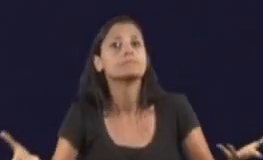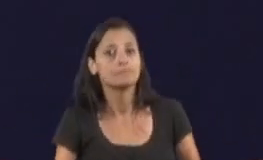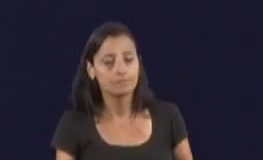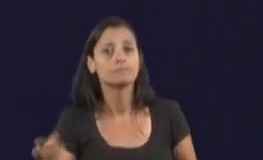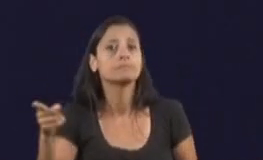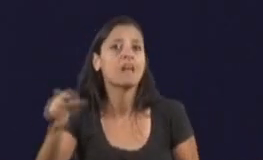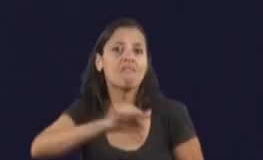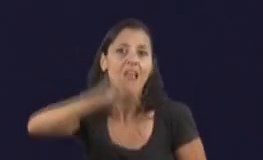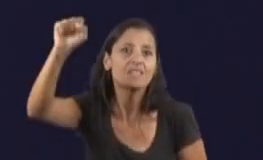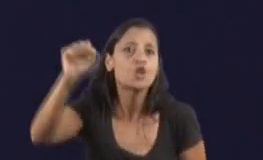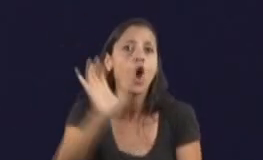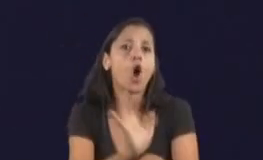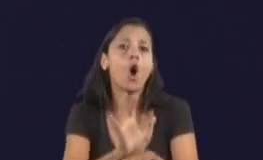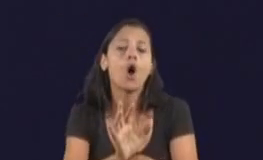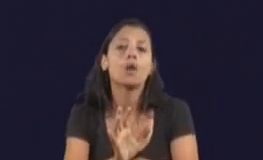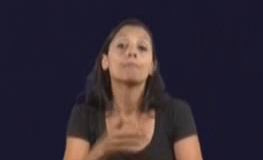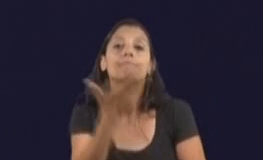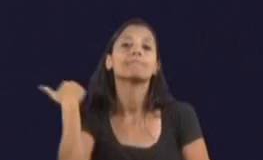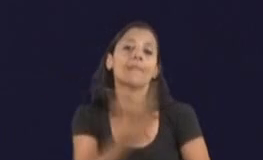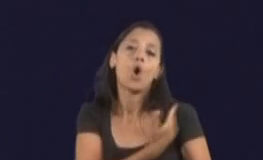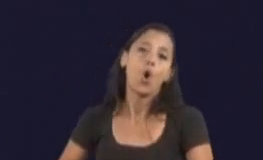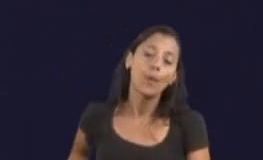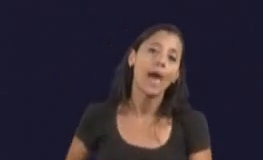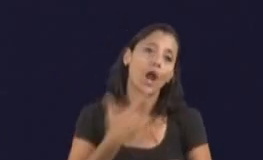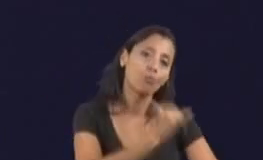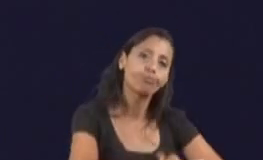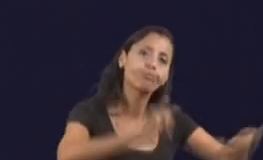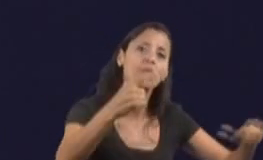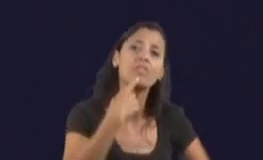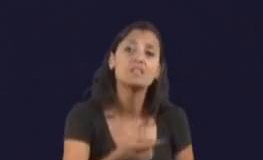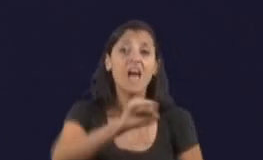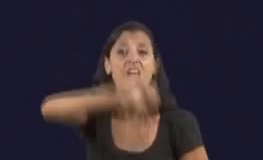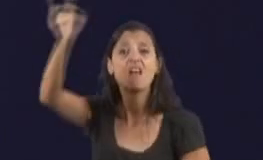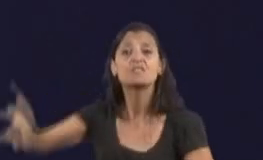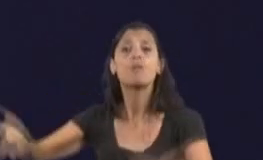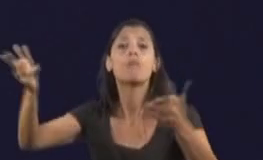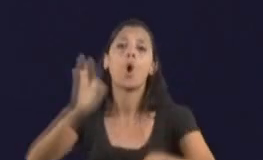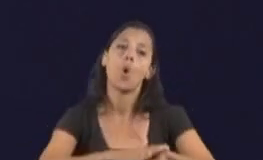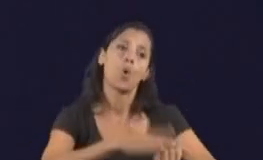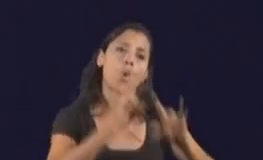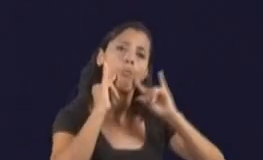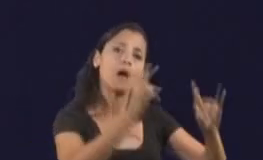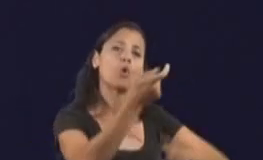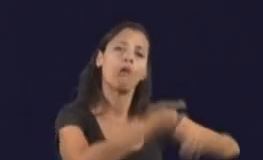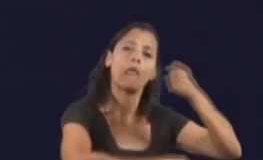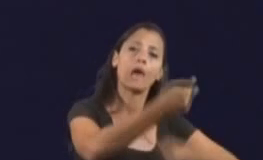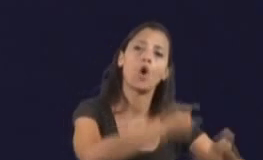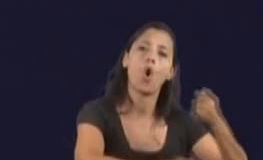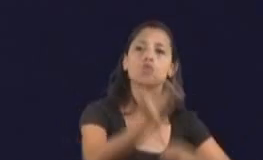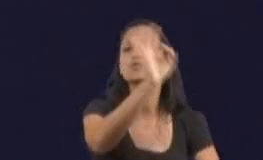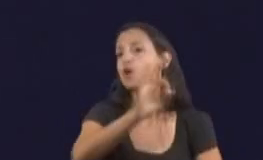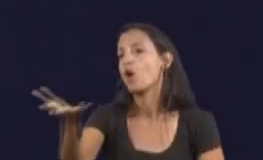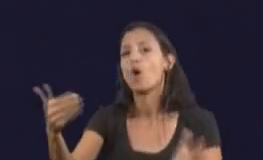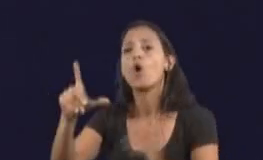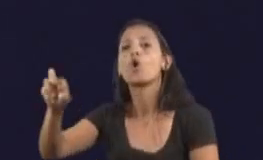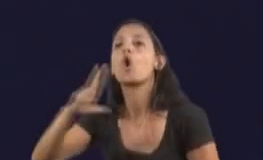donde nos trataban de vender que la culpa era del almacenero o que era de Alfredo